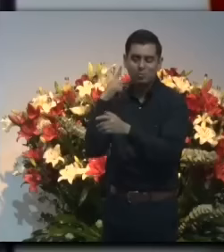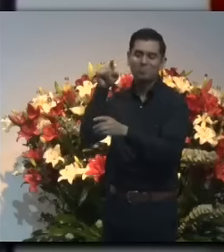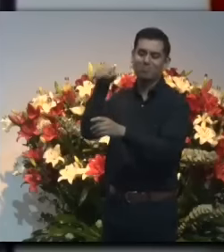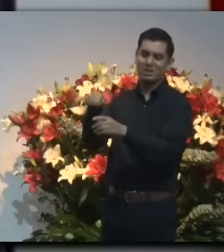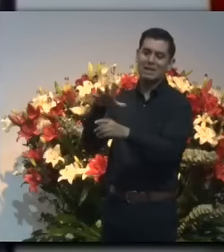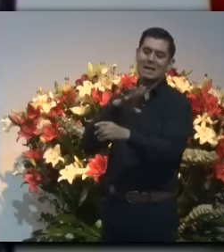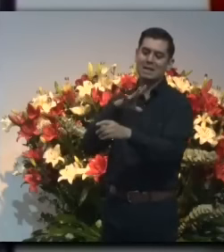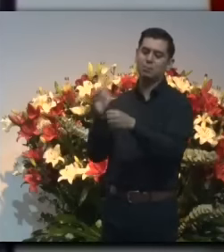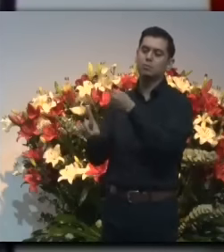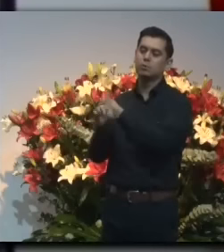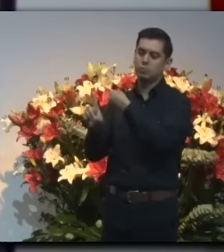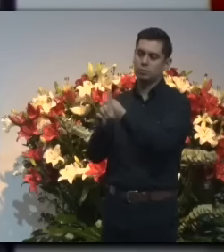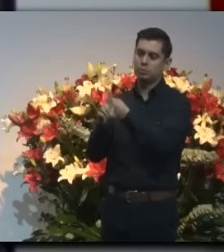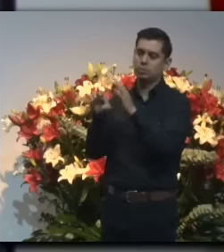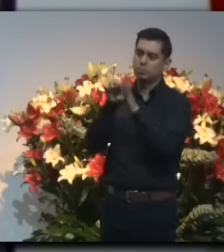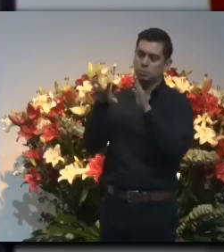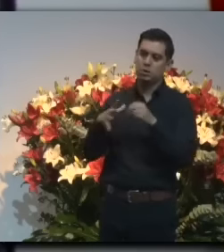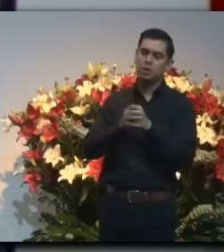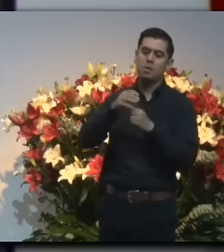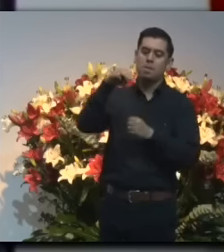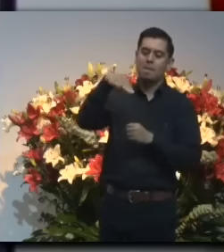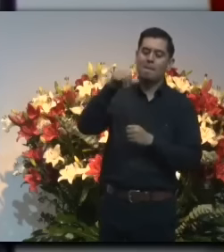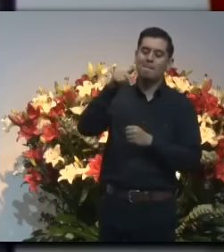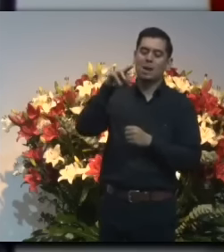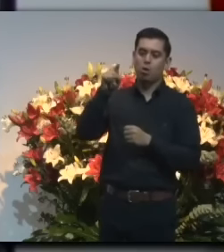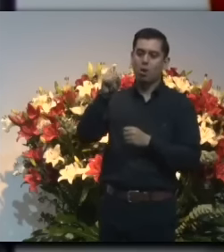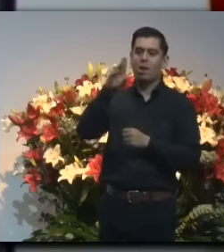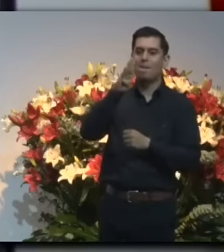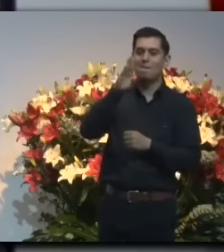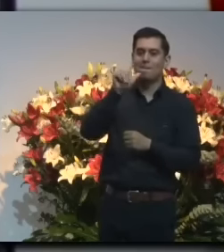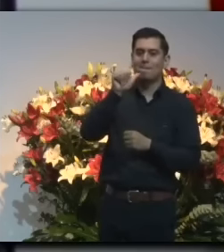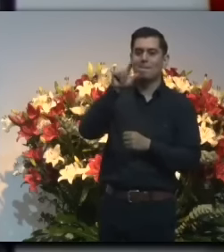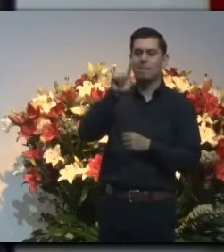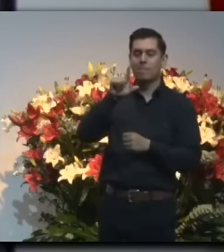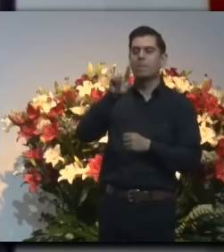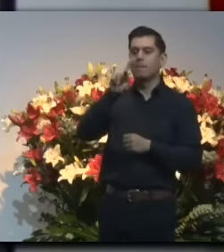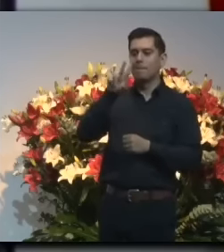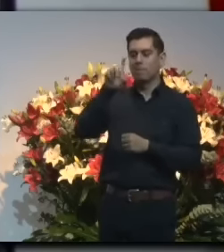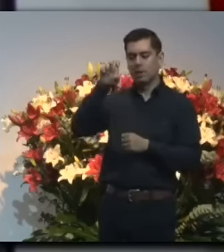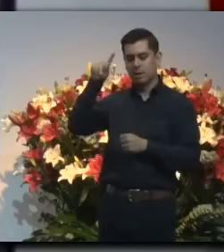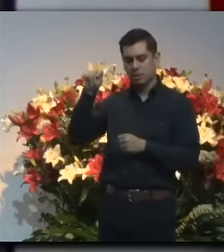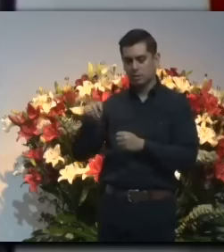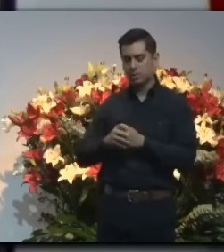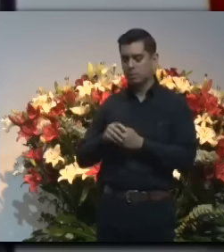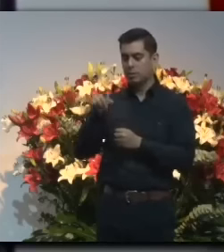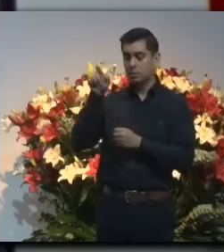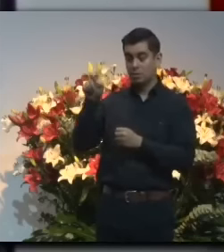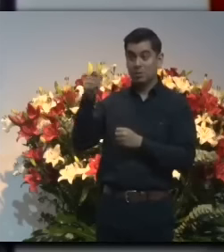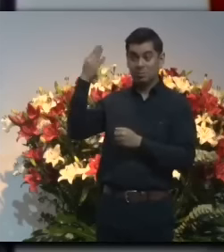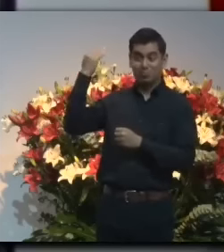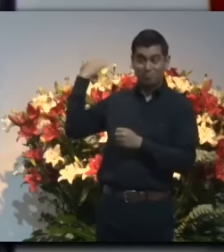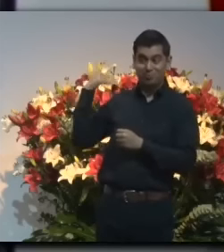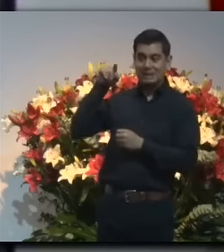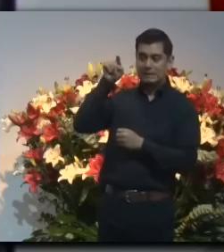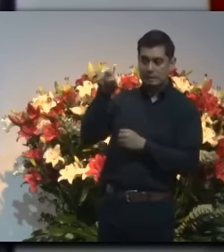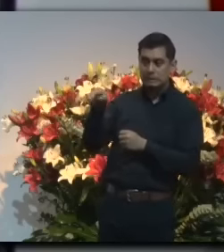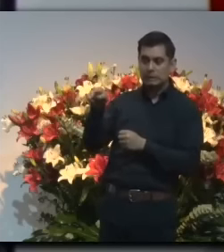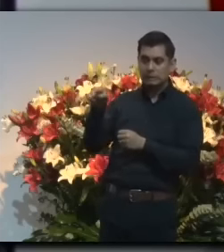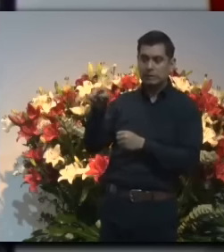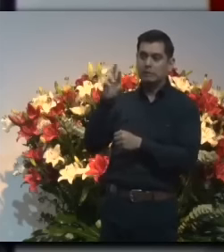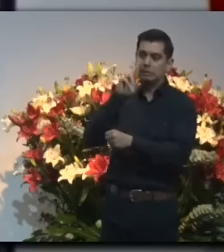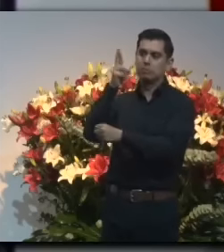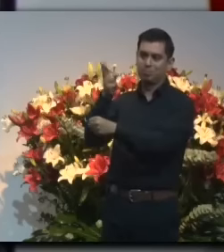Manuel Bartlett, que hoy está en Morena, pues me parece que es responsable pues, de la caída del sistema. Yo